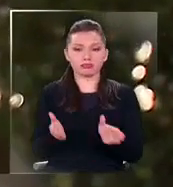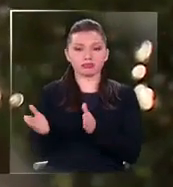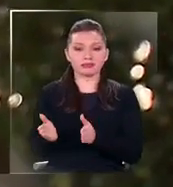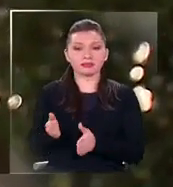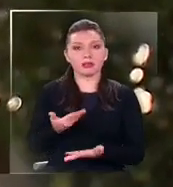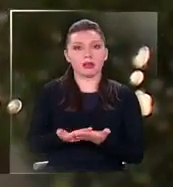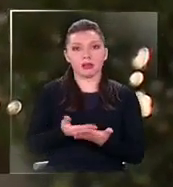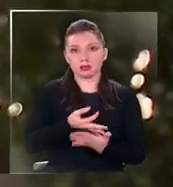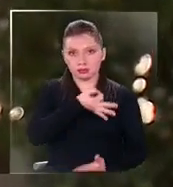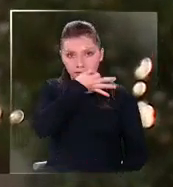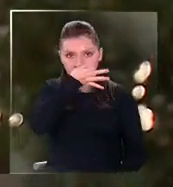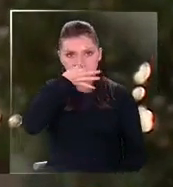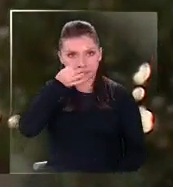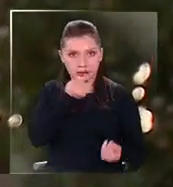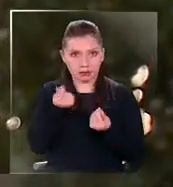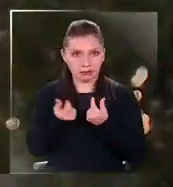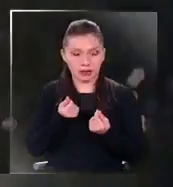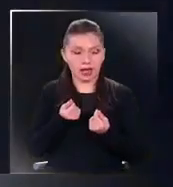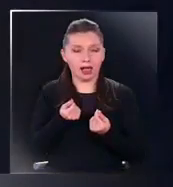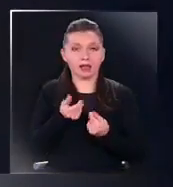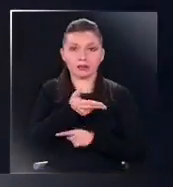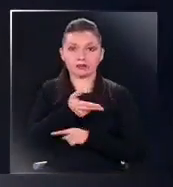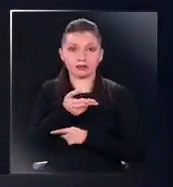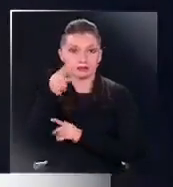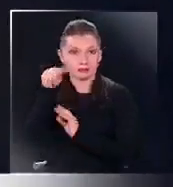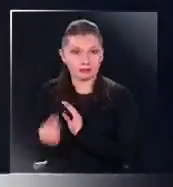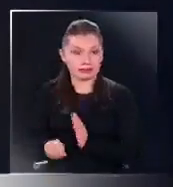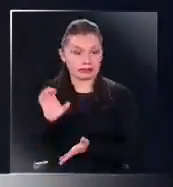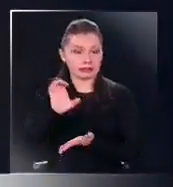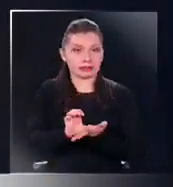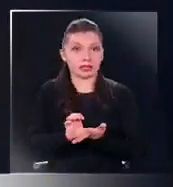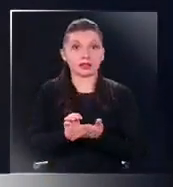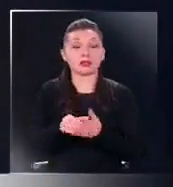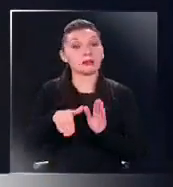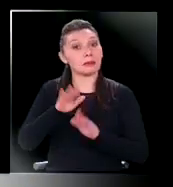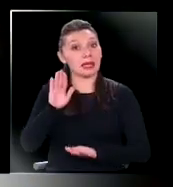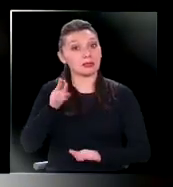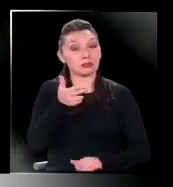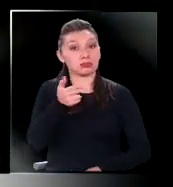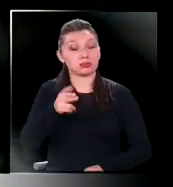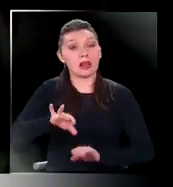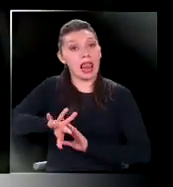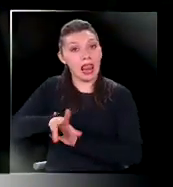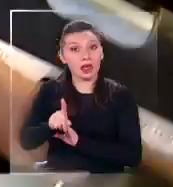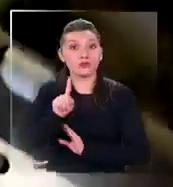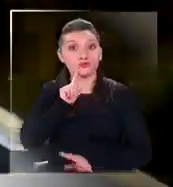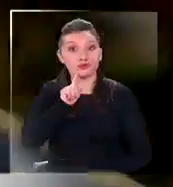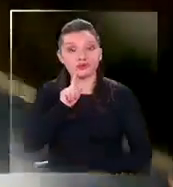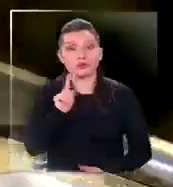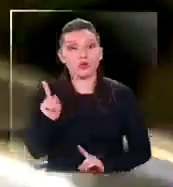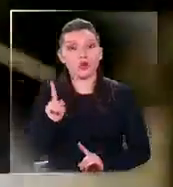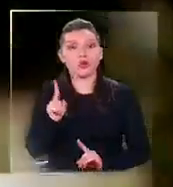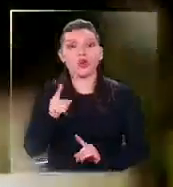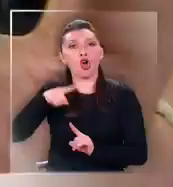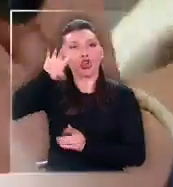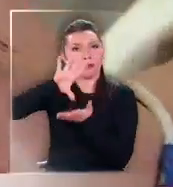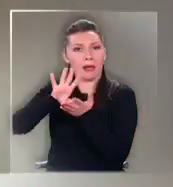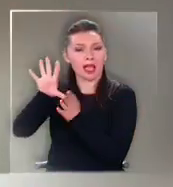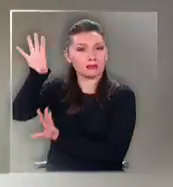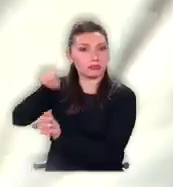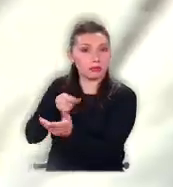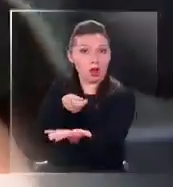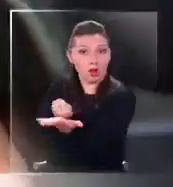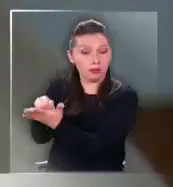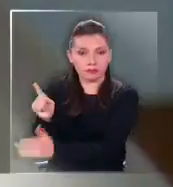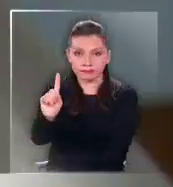lucrando justamente con las armas que son armas bienes fiscales. La mayor parte de las armas de fuego que utilizan los delincuentes no son importaciones ni exportaciones,